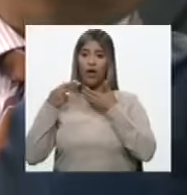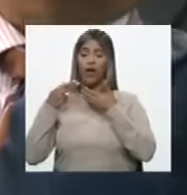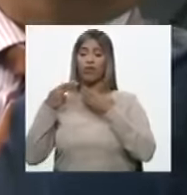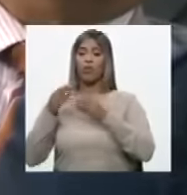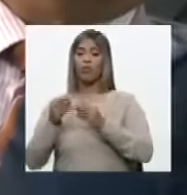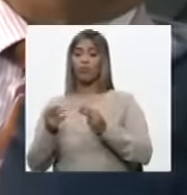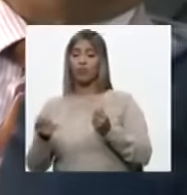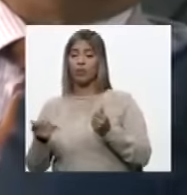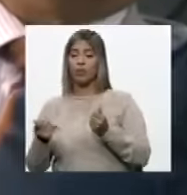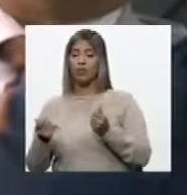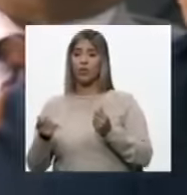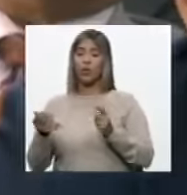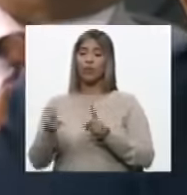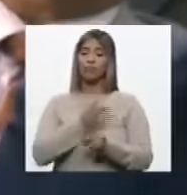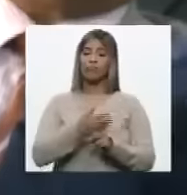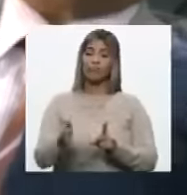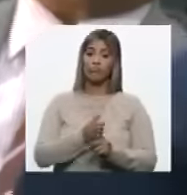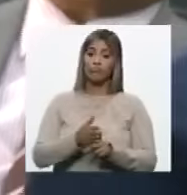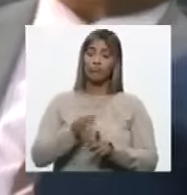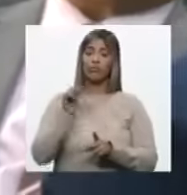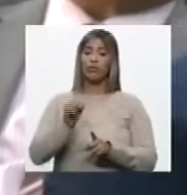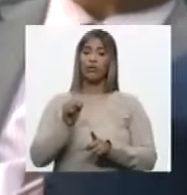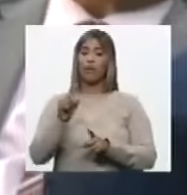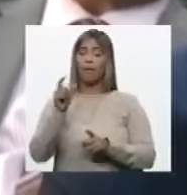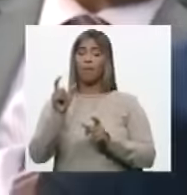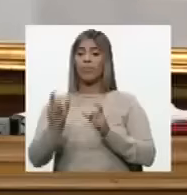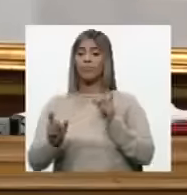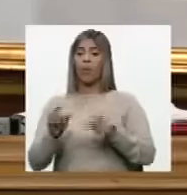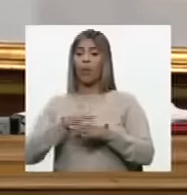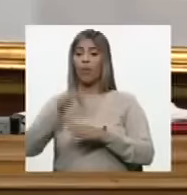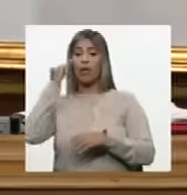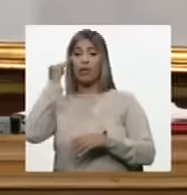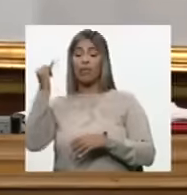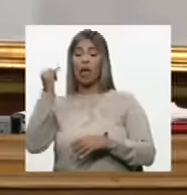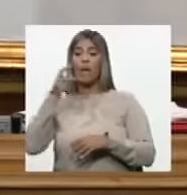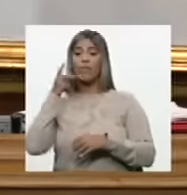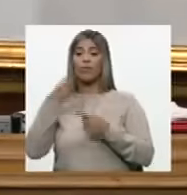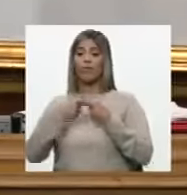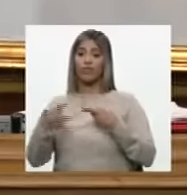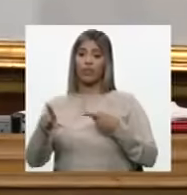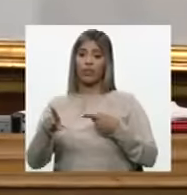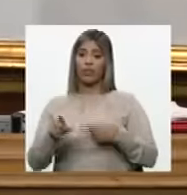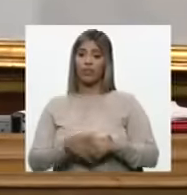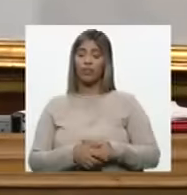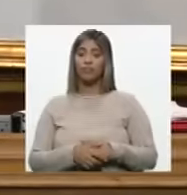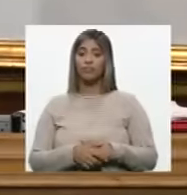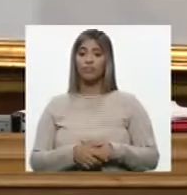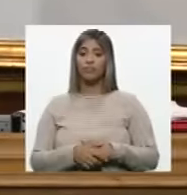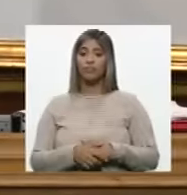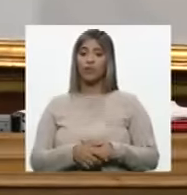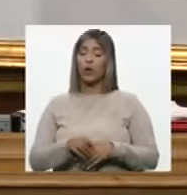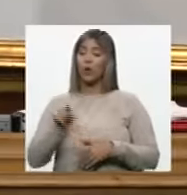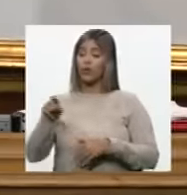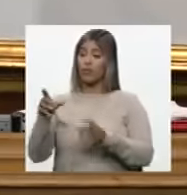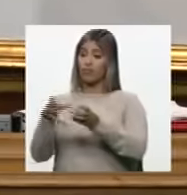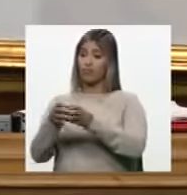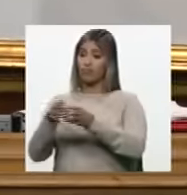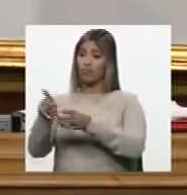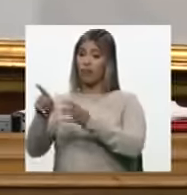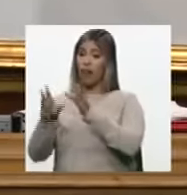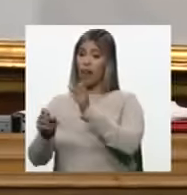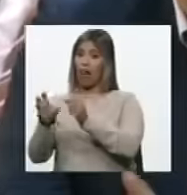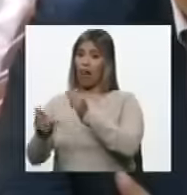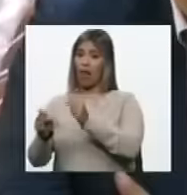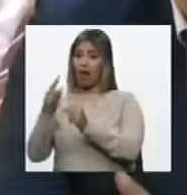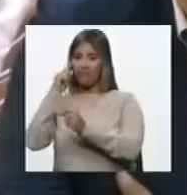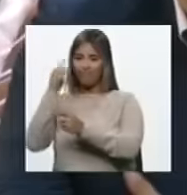torturas de venezolanos y venezolanos por su ideología política. Cuando vayan a jalar bola, acuérdense de Lidia